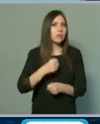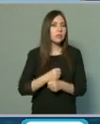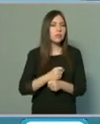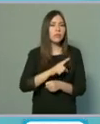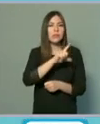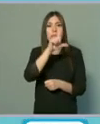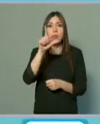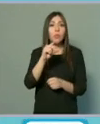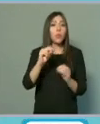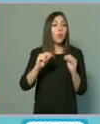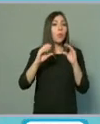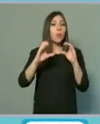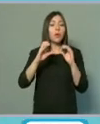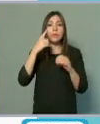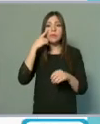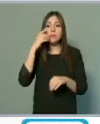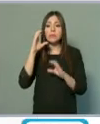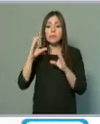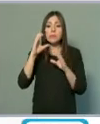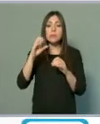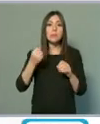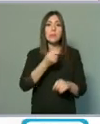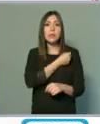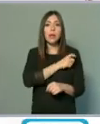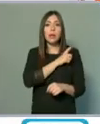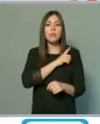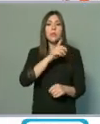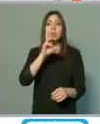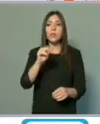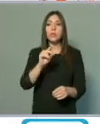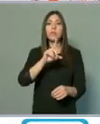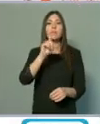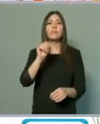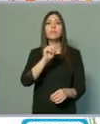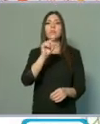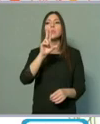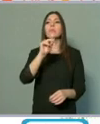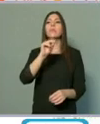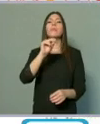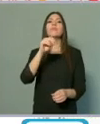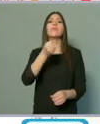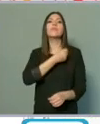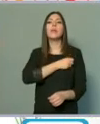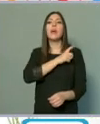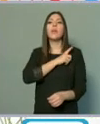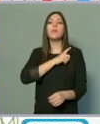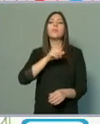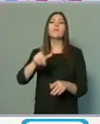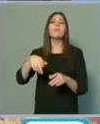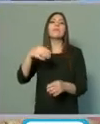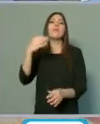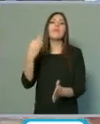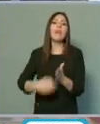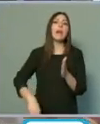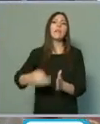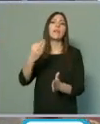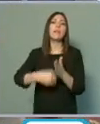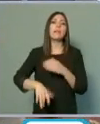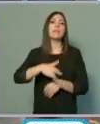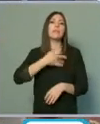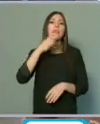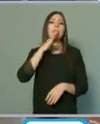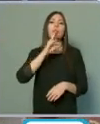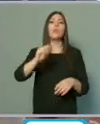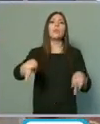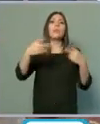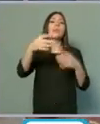repente, por no cuidar su salud, eso genera ausentismo laboral y ya no cumplen con la cuota de ventas. Claro. Entonces, es importante el